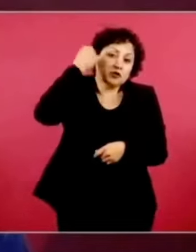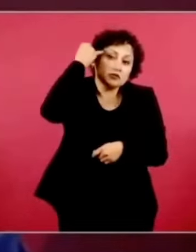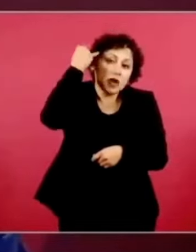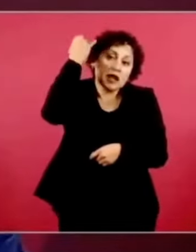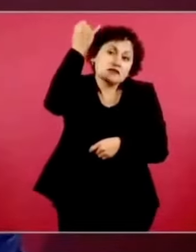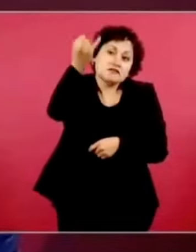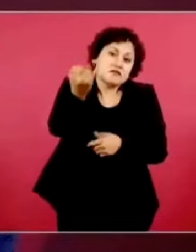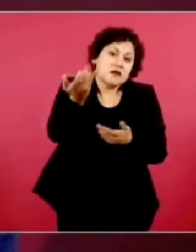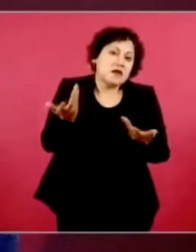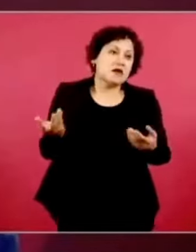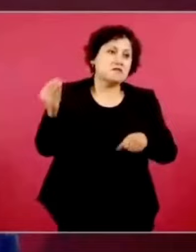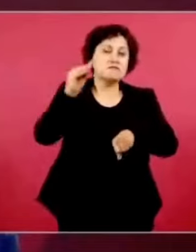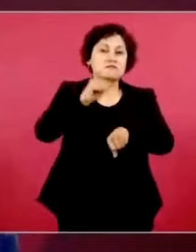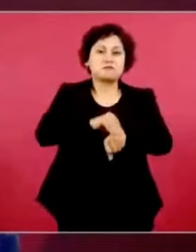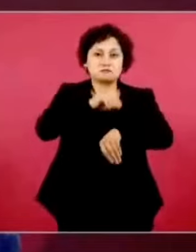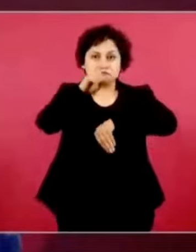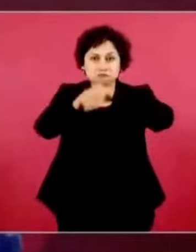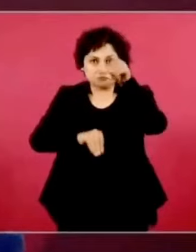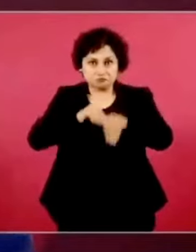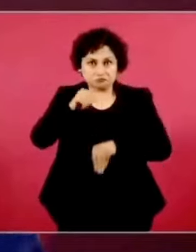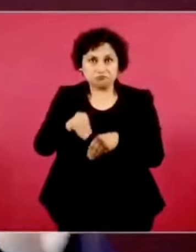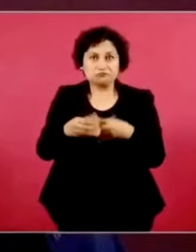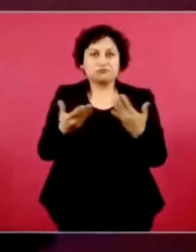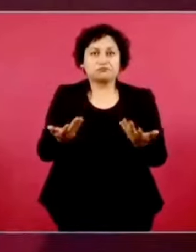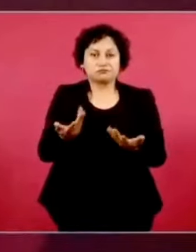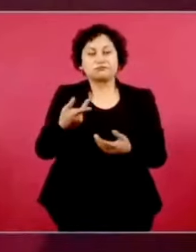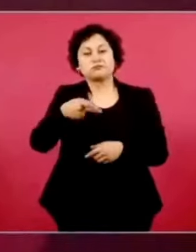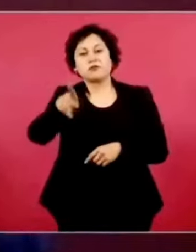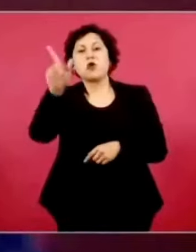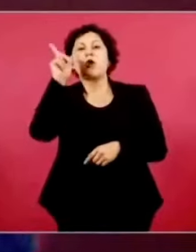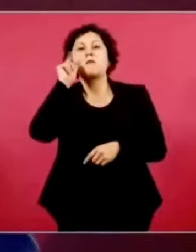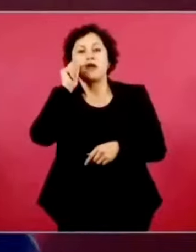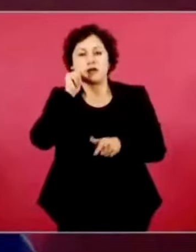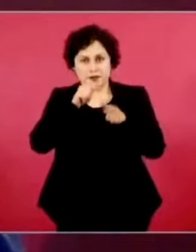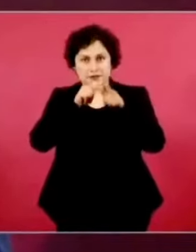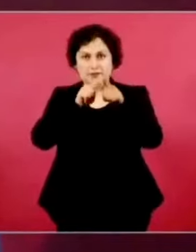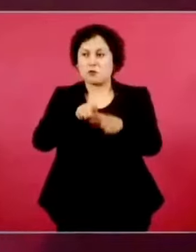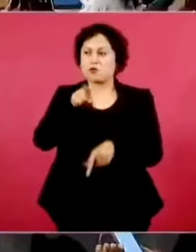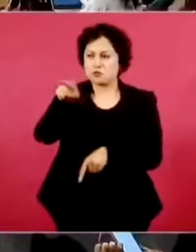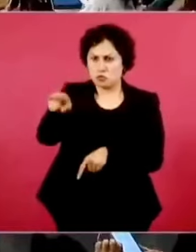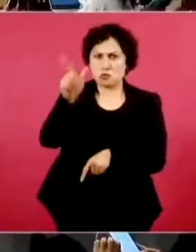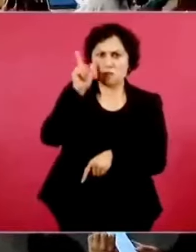mañana seguimos. Gracias. Tú vas, profesor. Mañana.